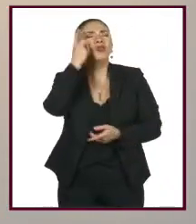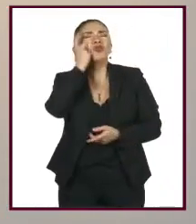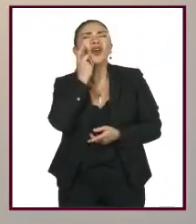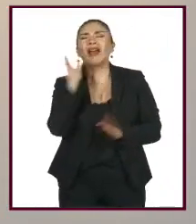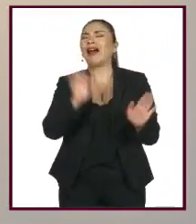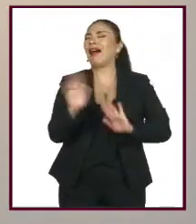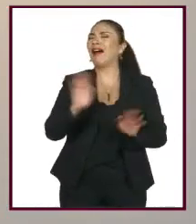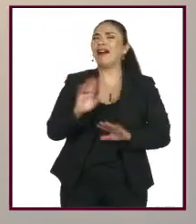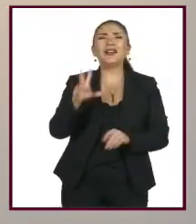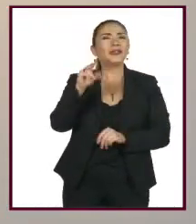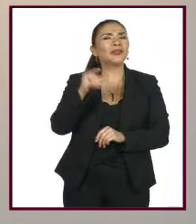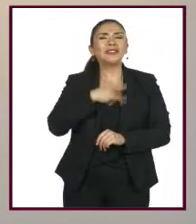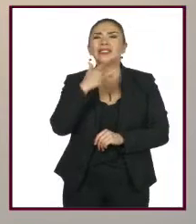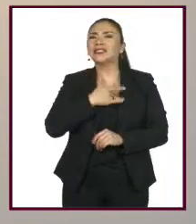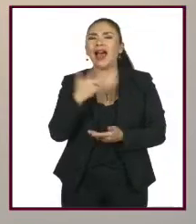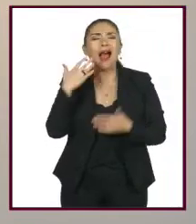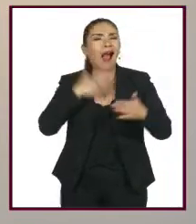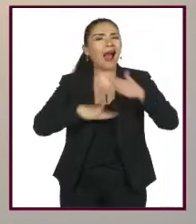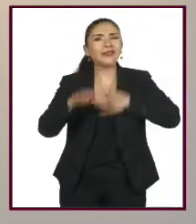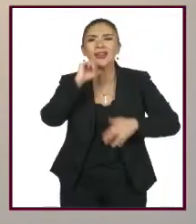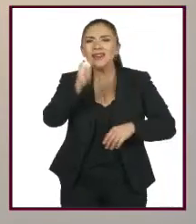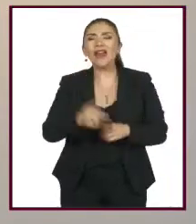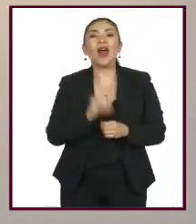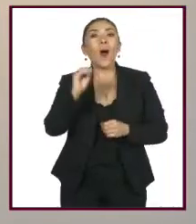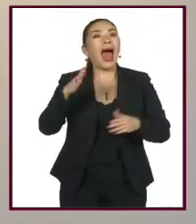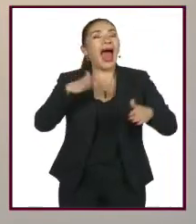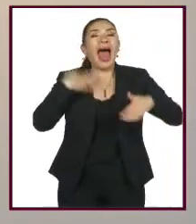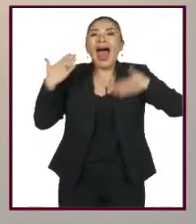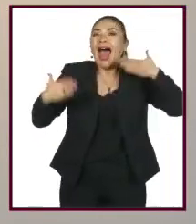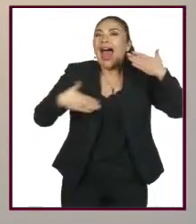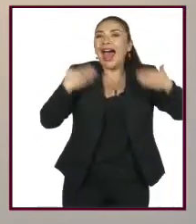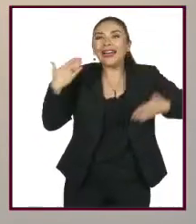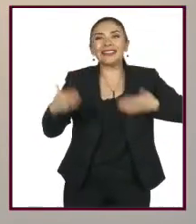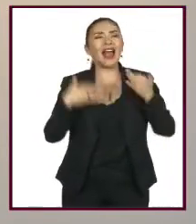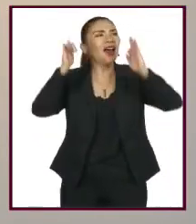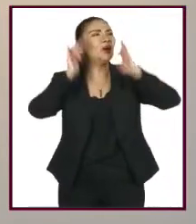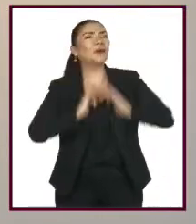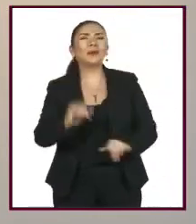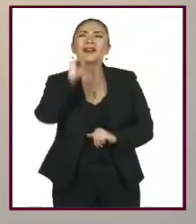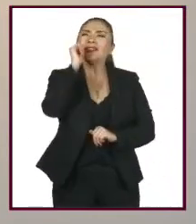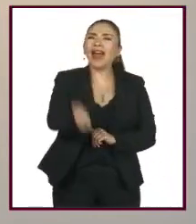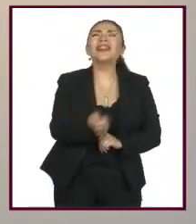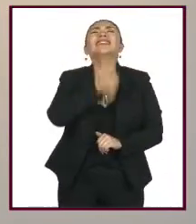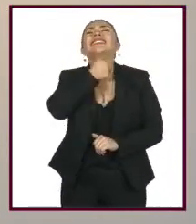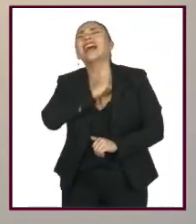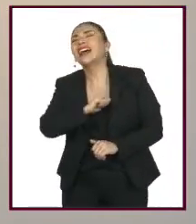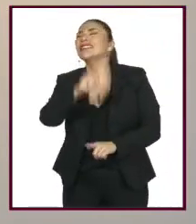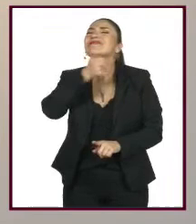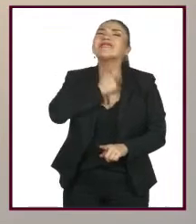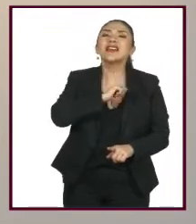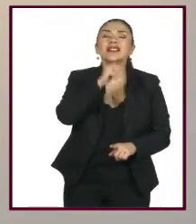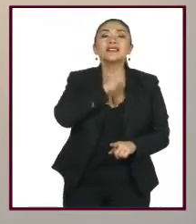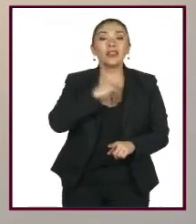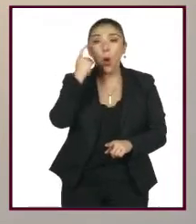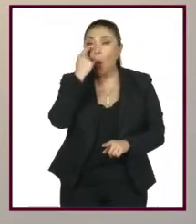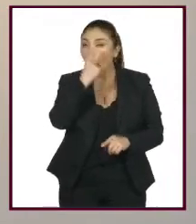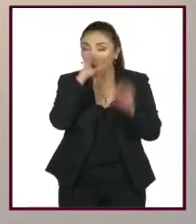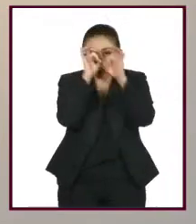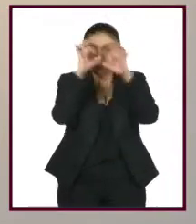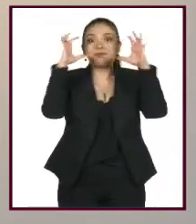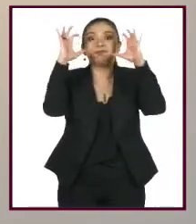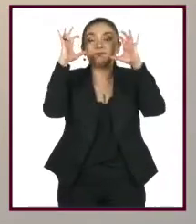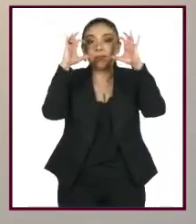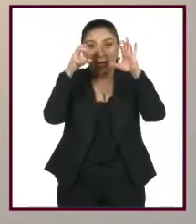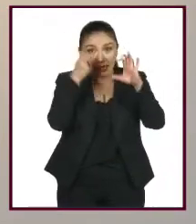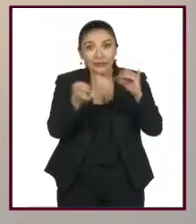sueño, se sienten generalmente muy alegres, muy intranquilos, tienen mucha sed, las pupilas se dilatan, que